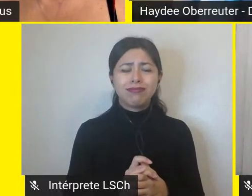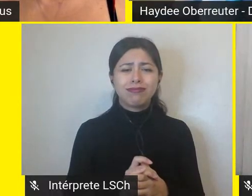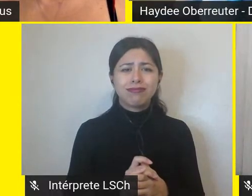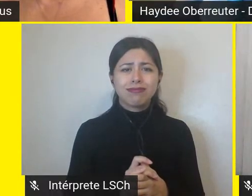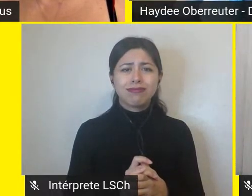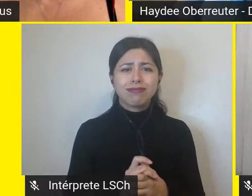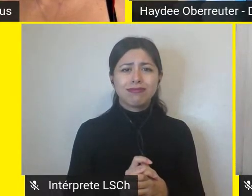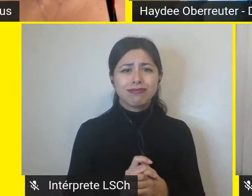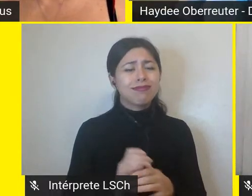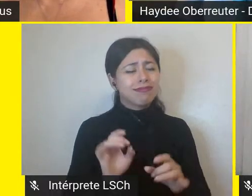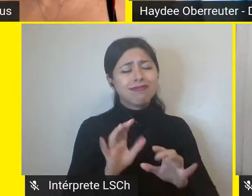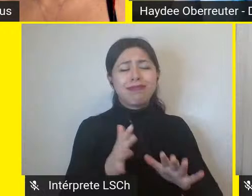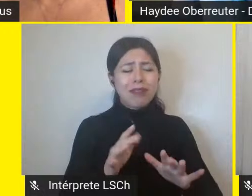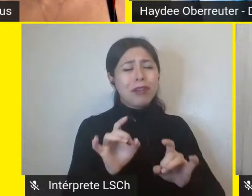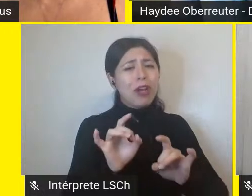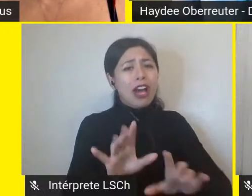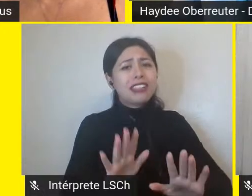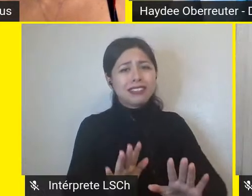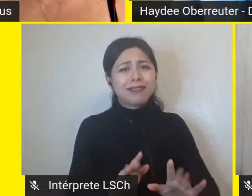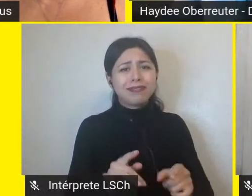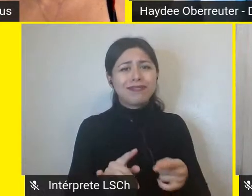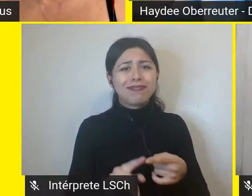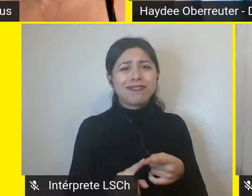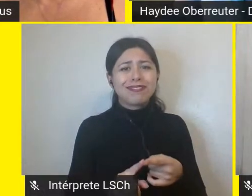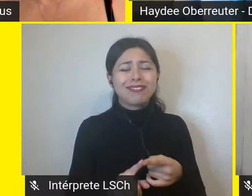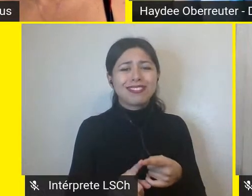Fue más o menos así.